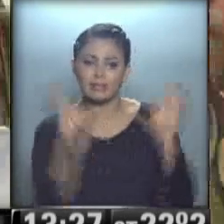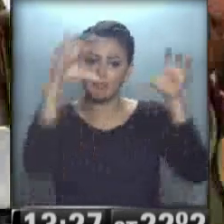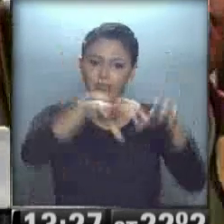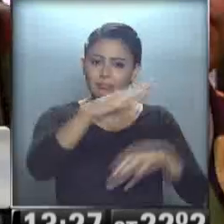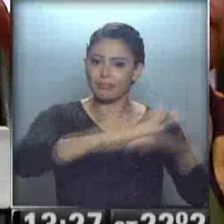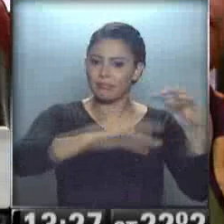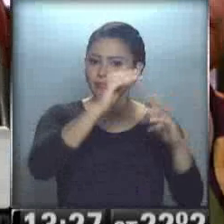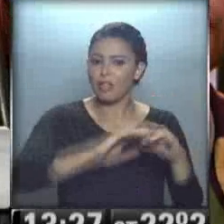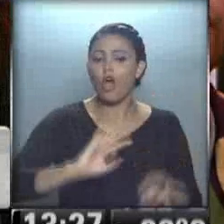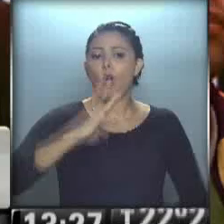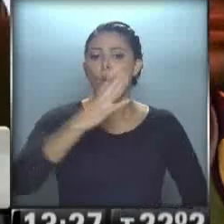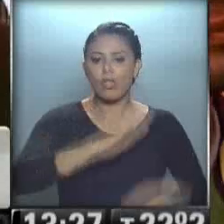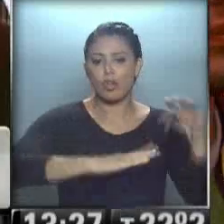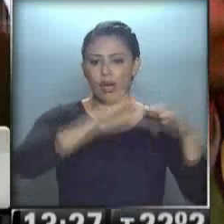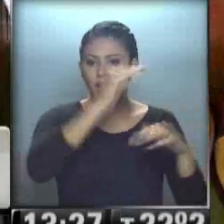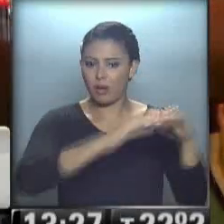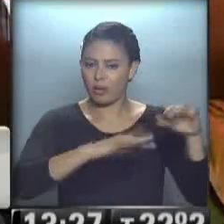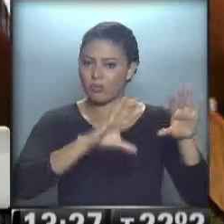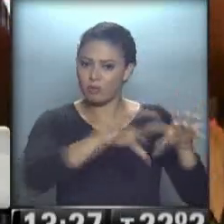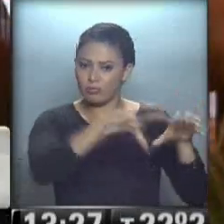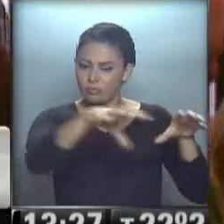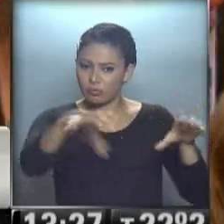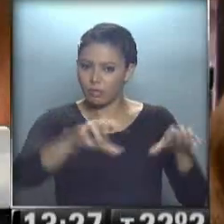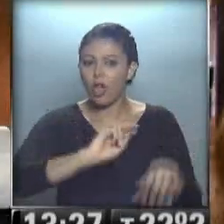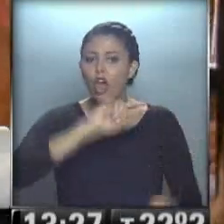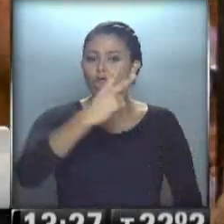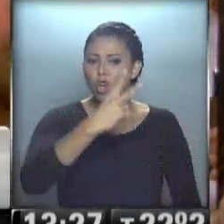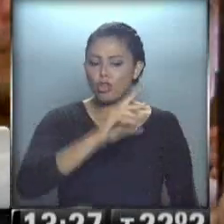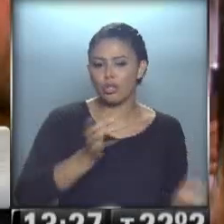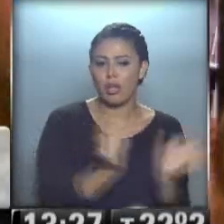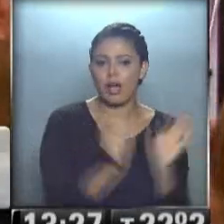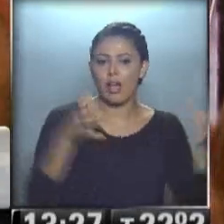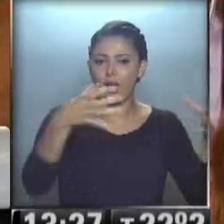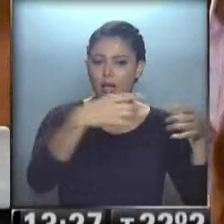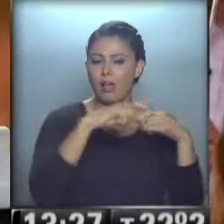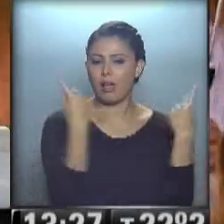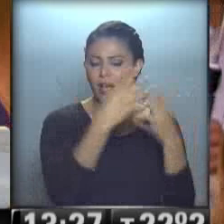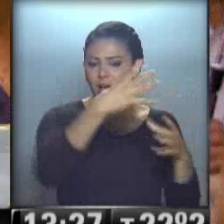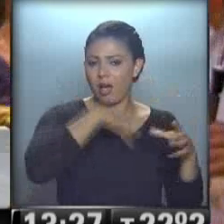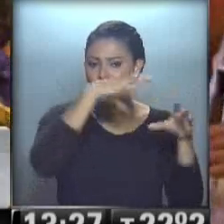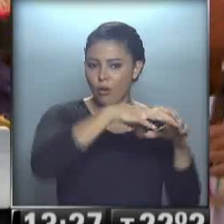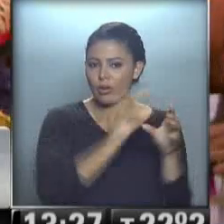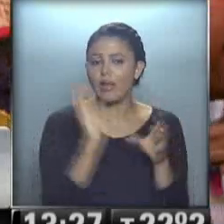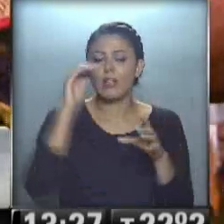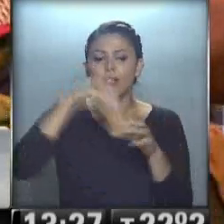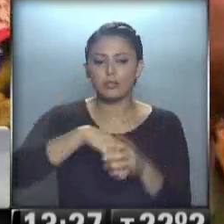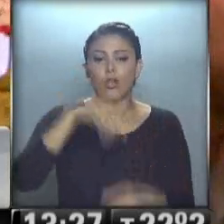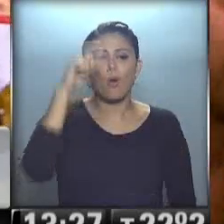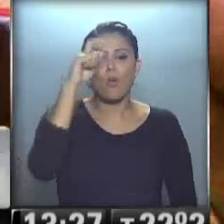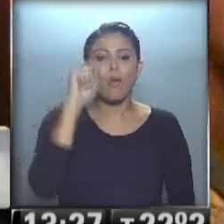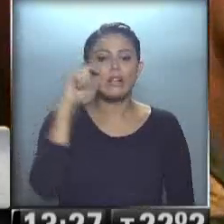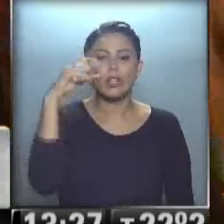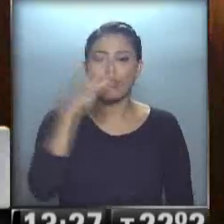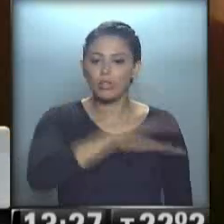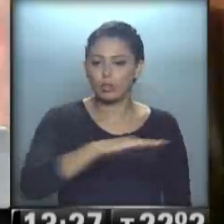construir esas cuatro aulas móviles. Son dos aulas móviles que se hicieron para cubrir 44 alumnos